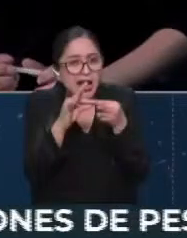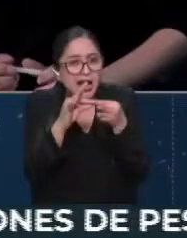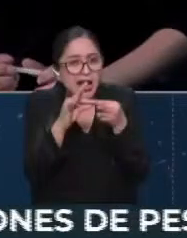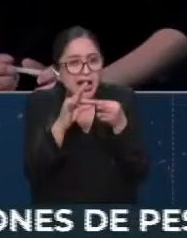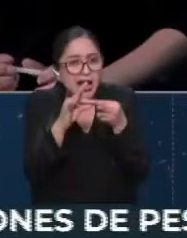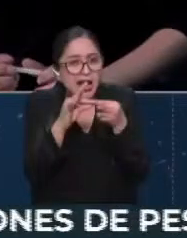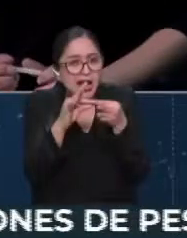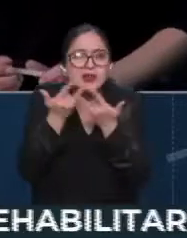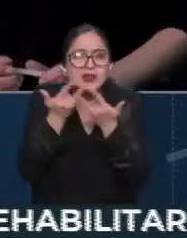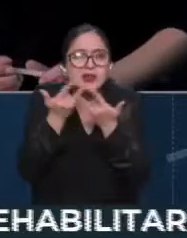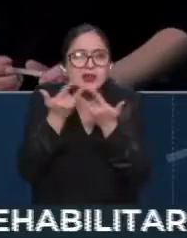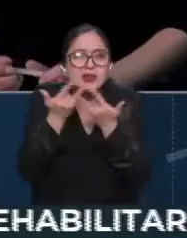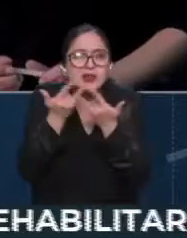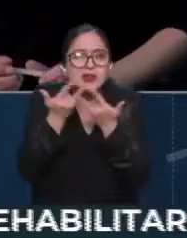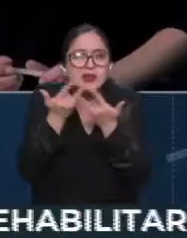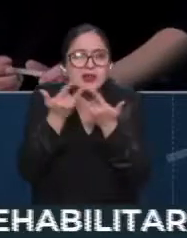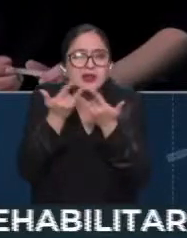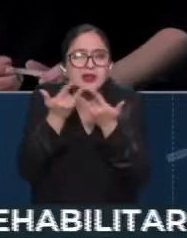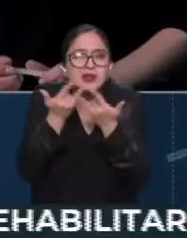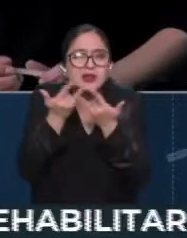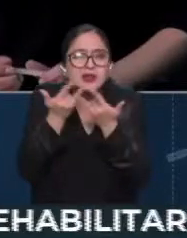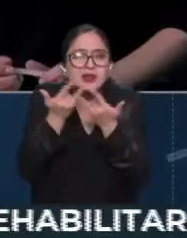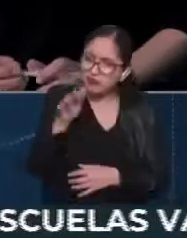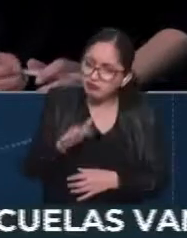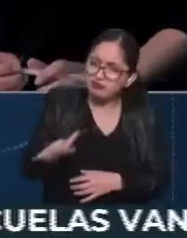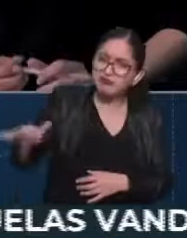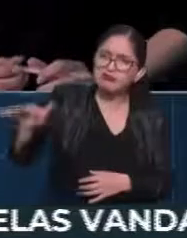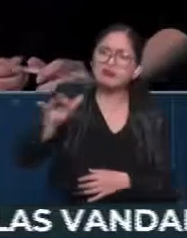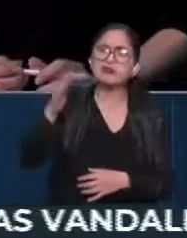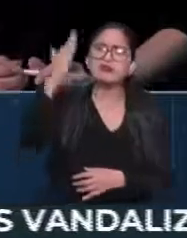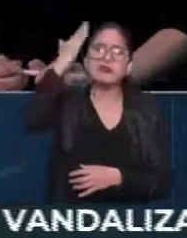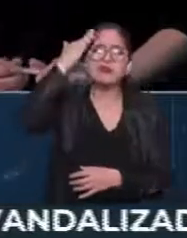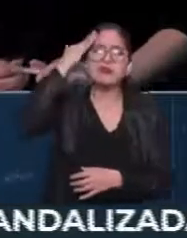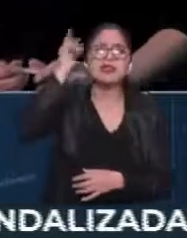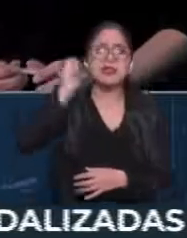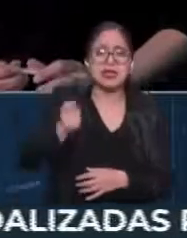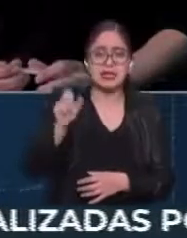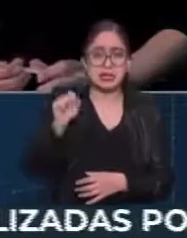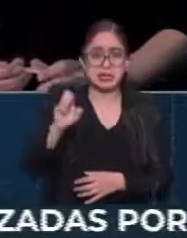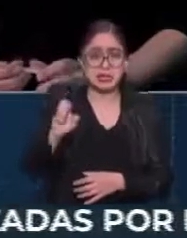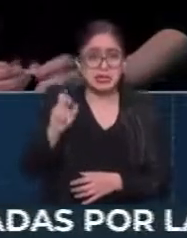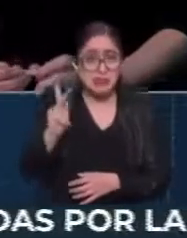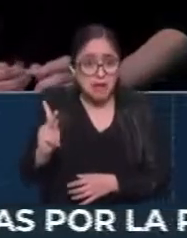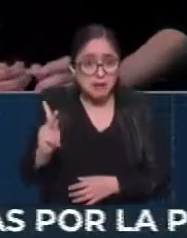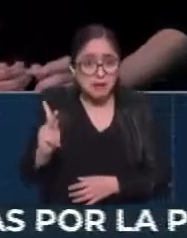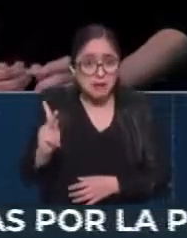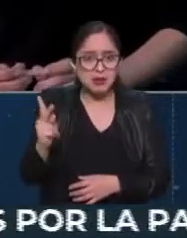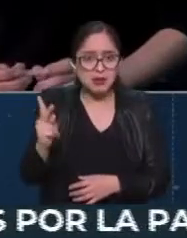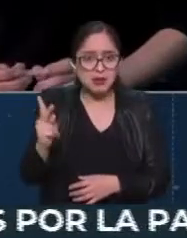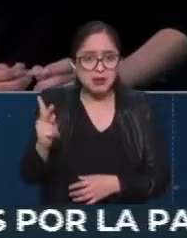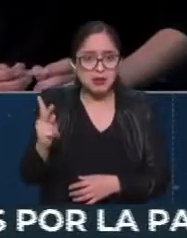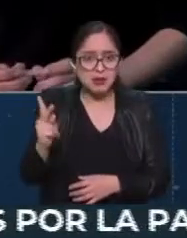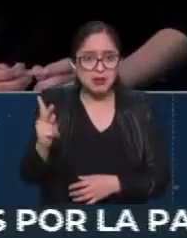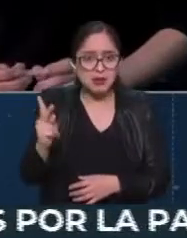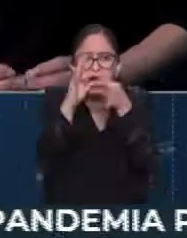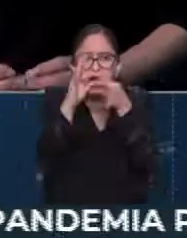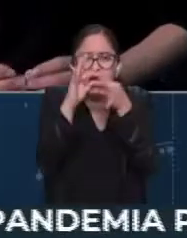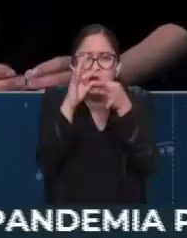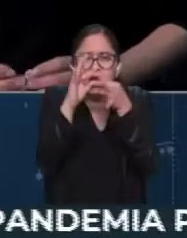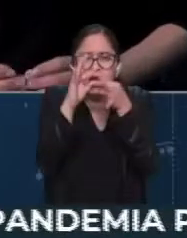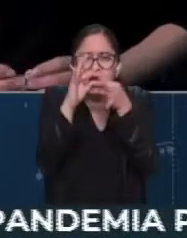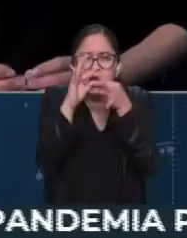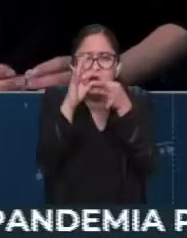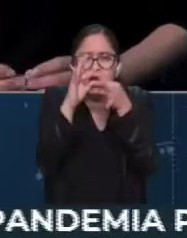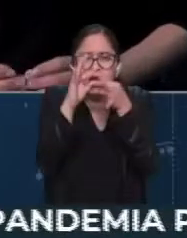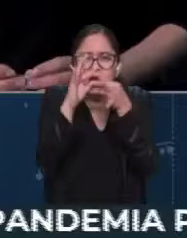como sociedad que no debería de ser algo que la SEP estuviese informándonos? ¿Cuál va a ser